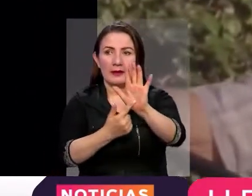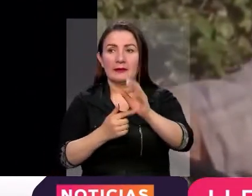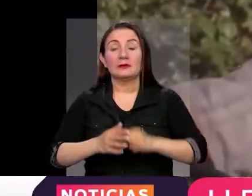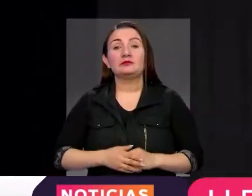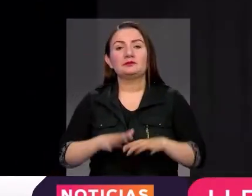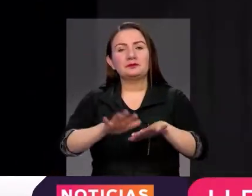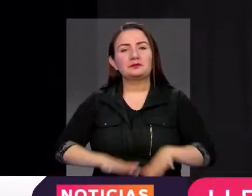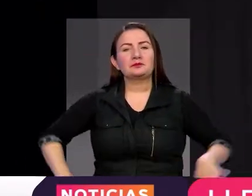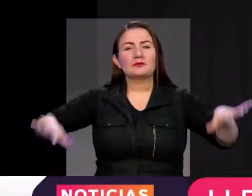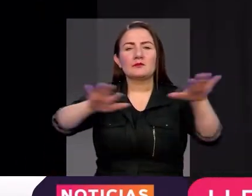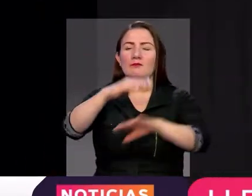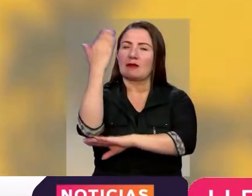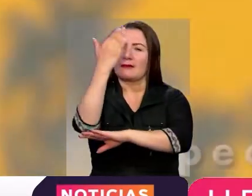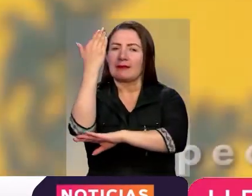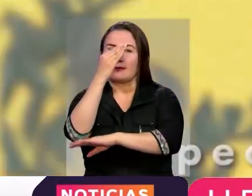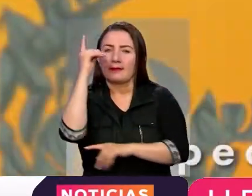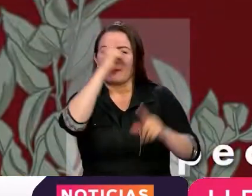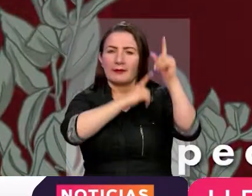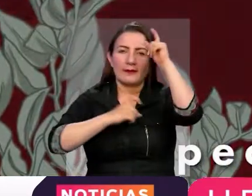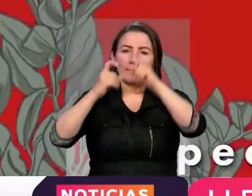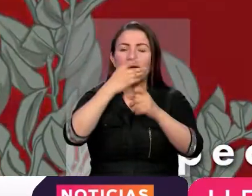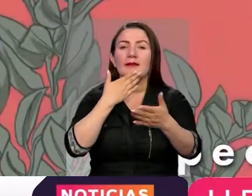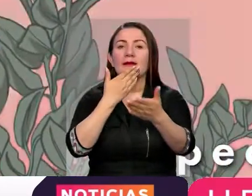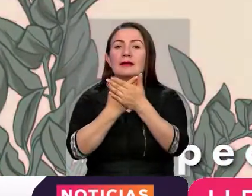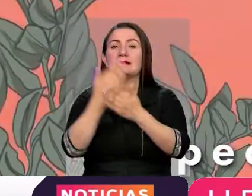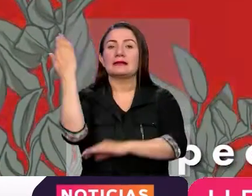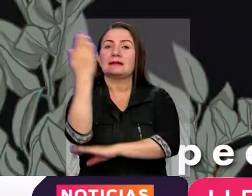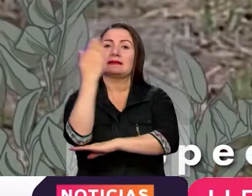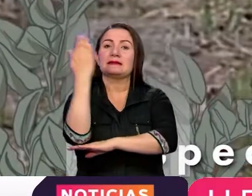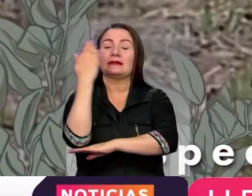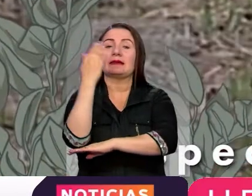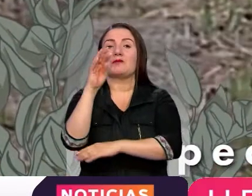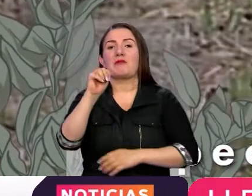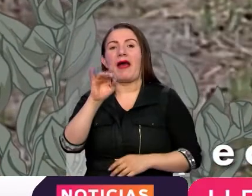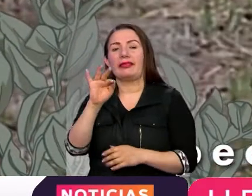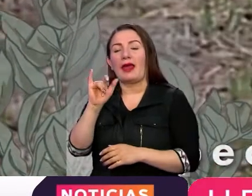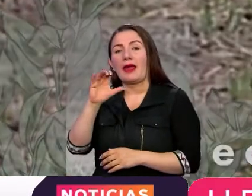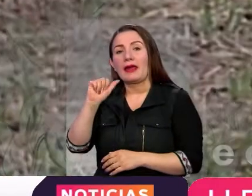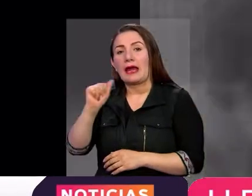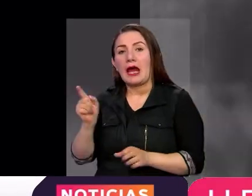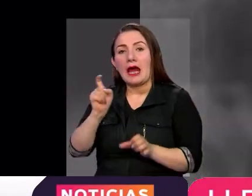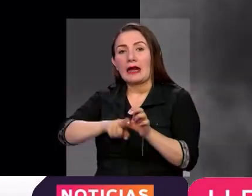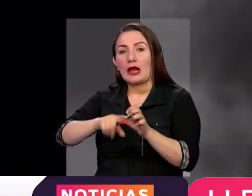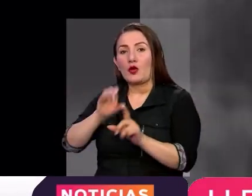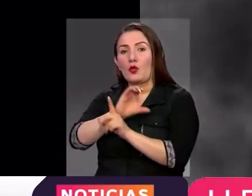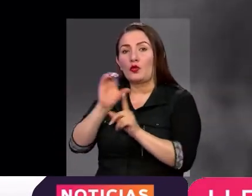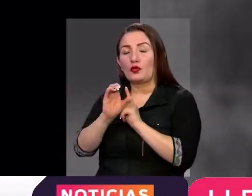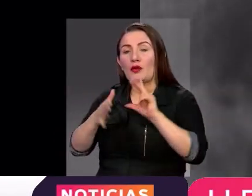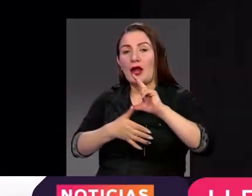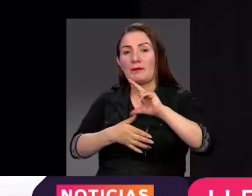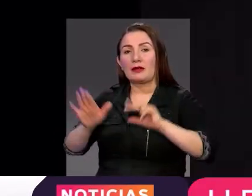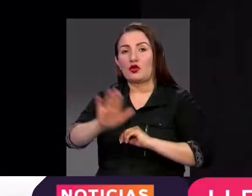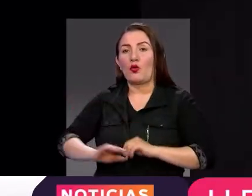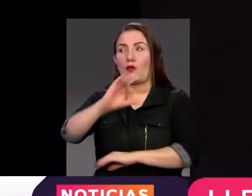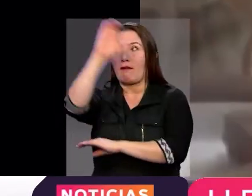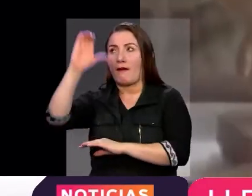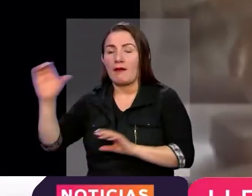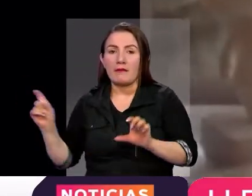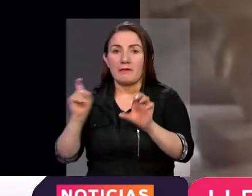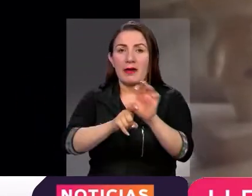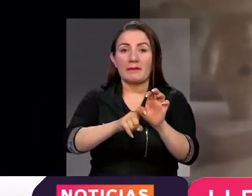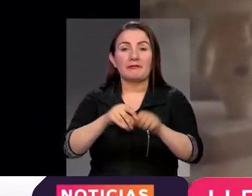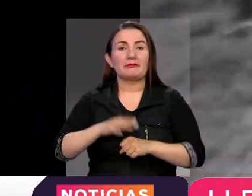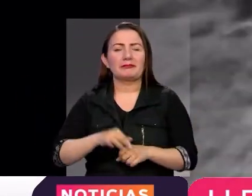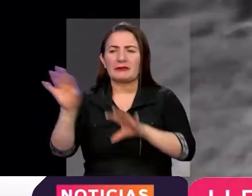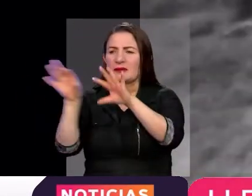espacio de reflexión y encuentro es posible gracias a la Cinemateca de Bogotá y a la Asociación de Agregados Culturales de América Latina y el Caribe. La selección